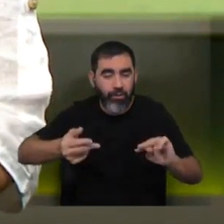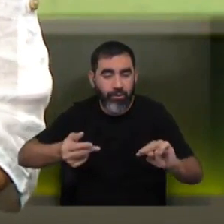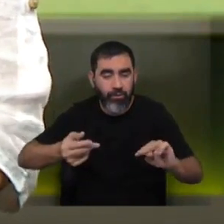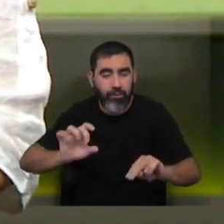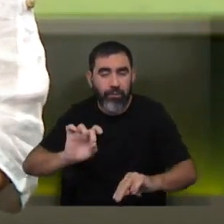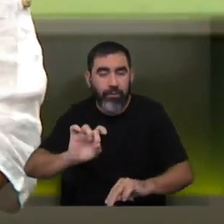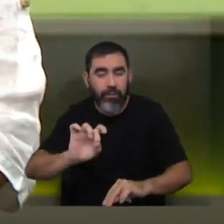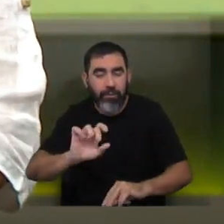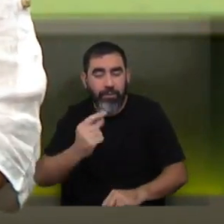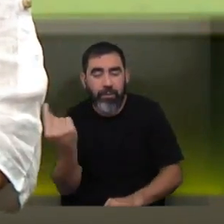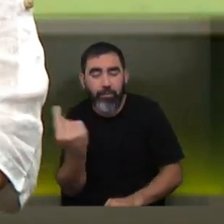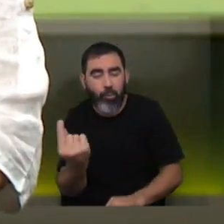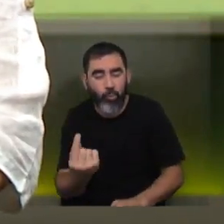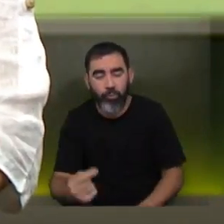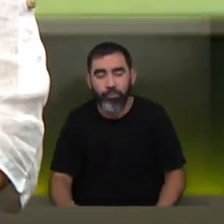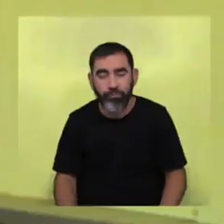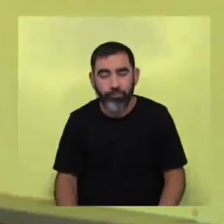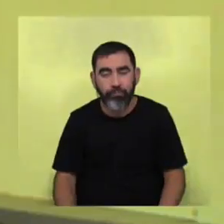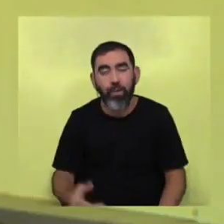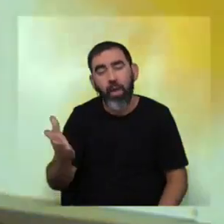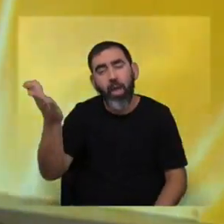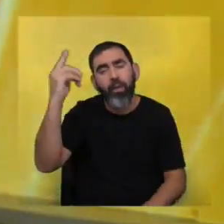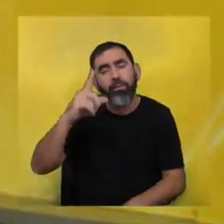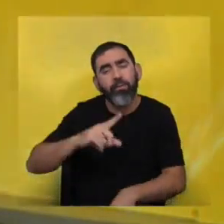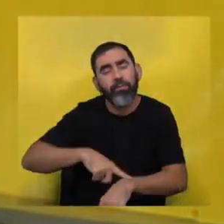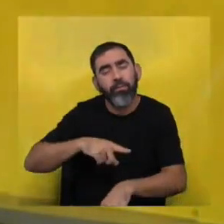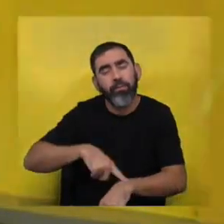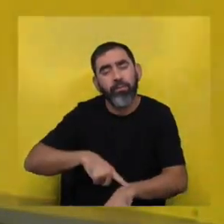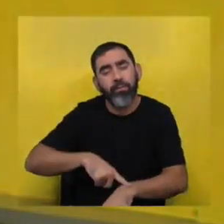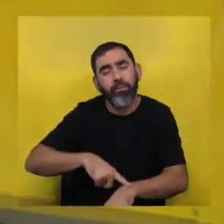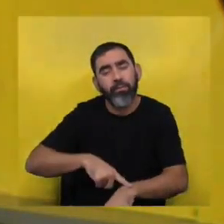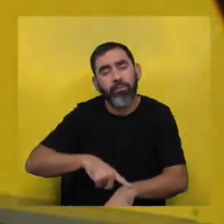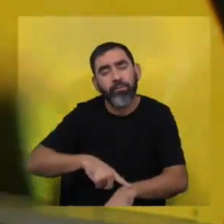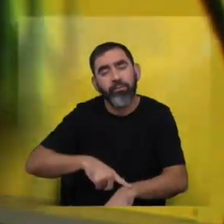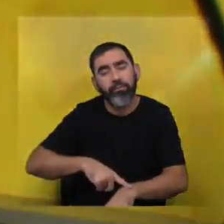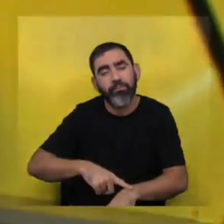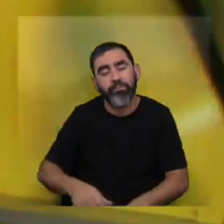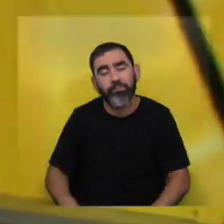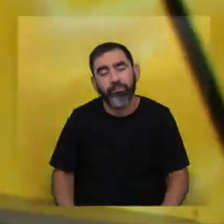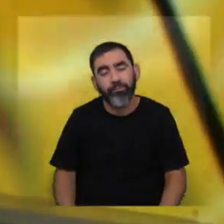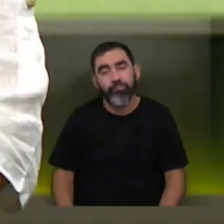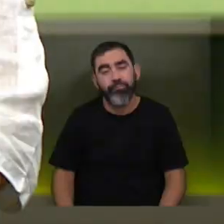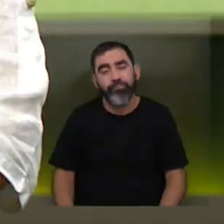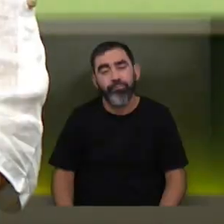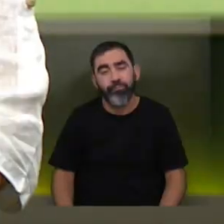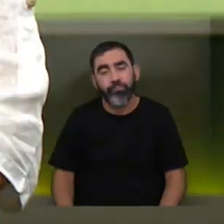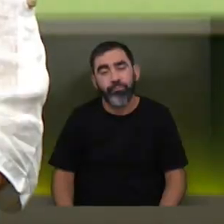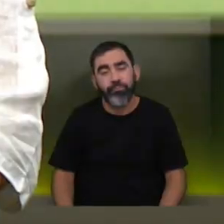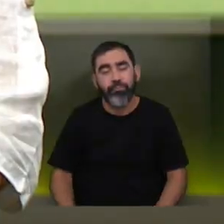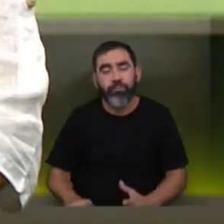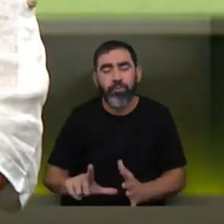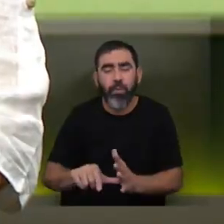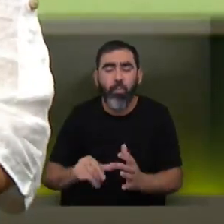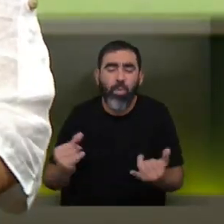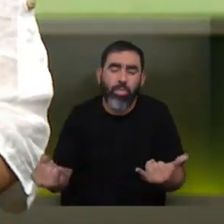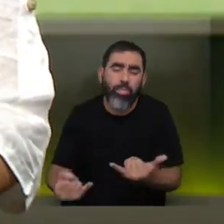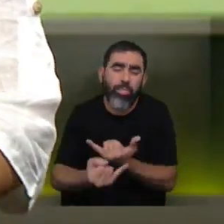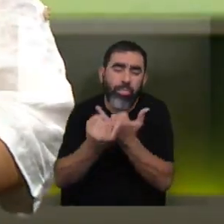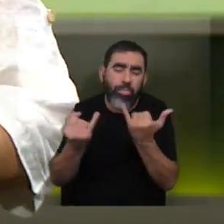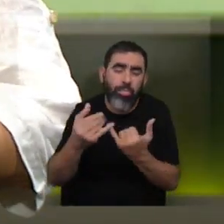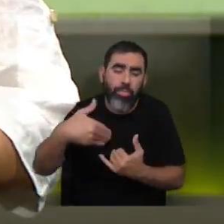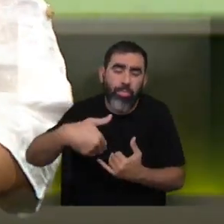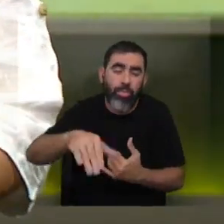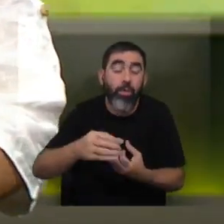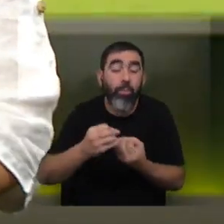15 minutos, más o menos. ¿Y cuánto demoraban en aquella época? Y seguramente no para el genoma entero, ¿no? Sino para un tramo. Demorábamos varios días, porque, claro. y